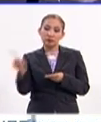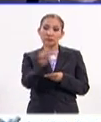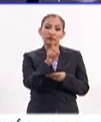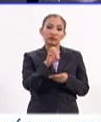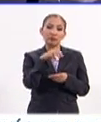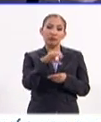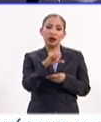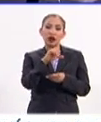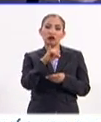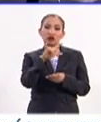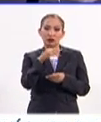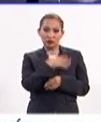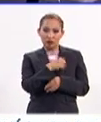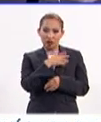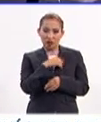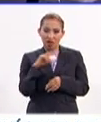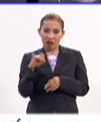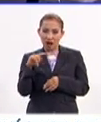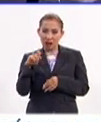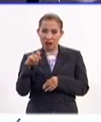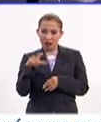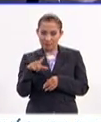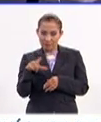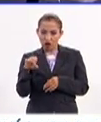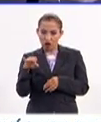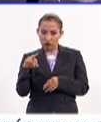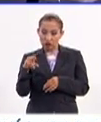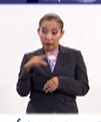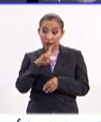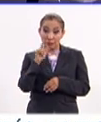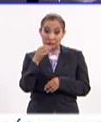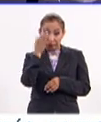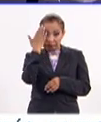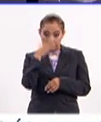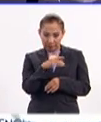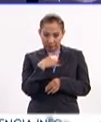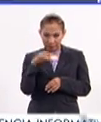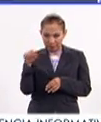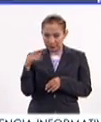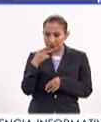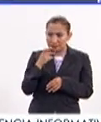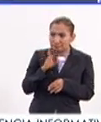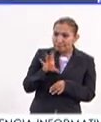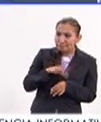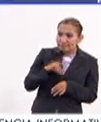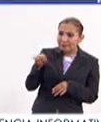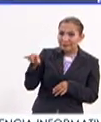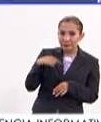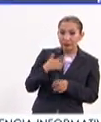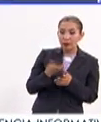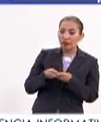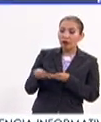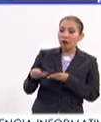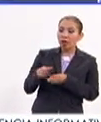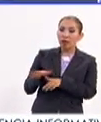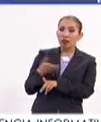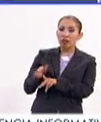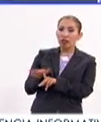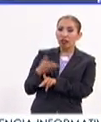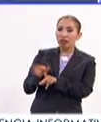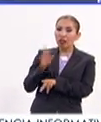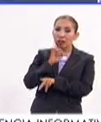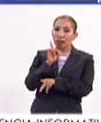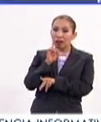Cosío Villegas, la hija de don Daniel. Después nos enteramos, ahí mismo nos enteramos, que la estaba tratando de